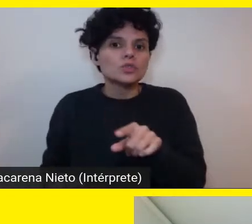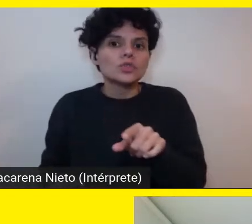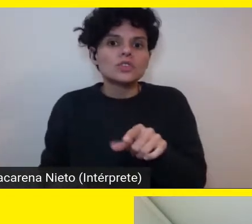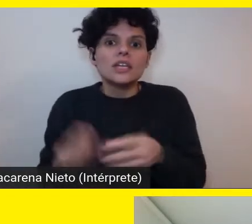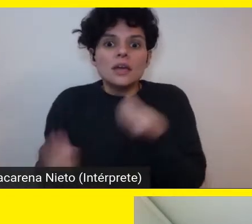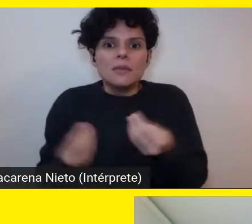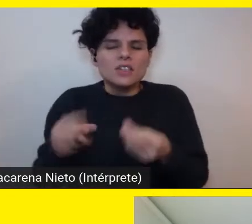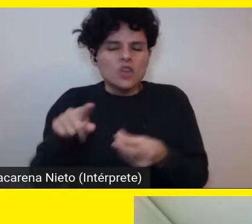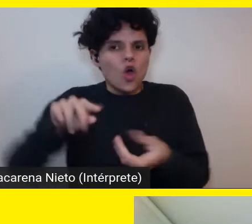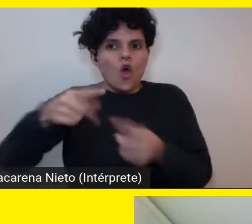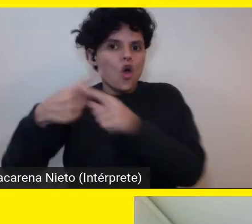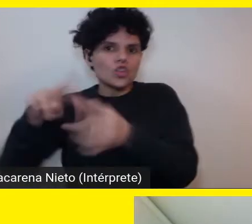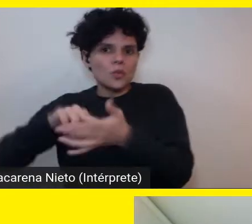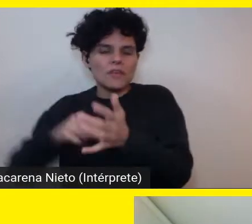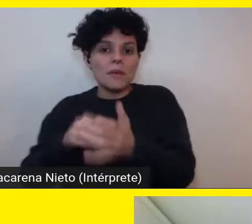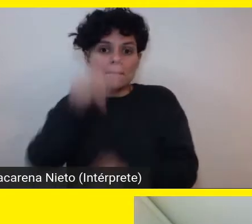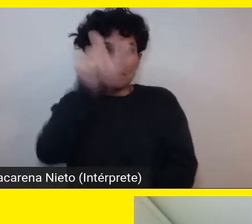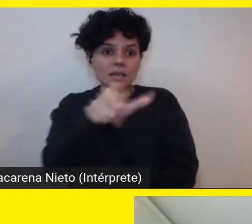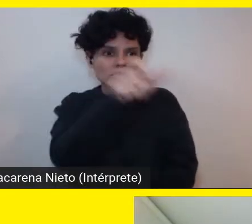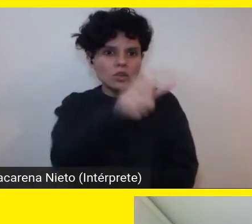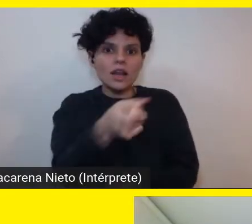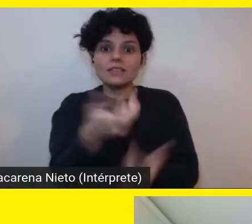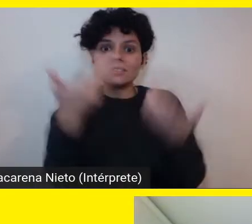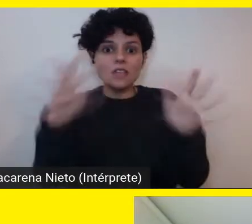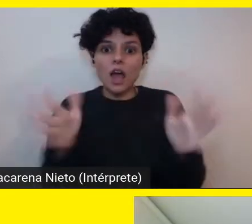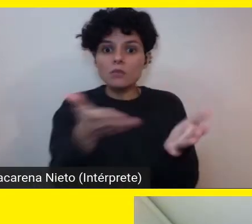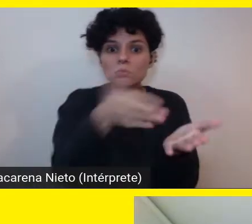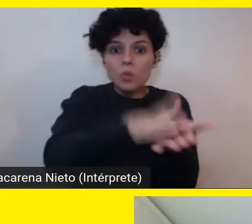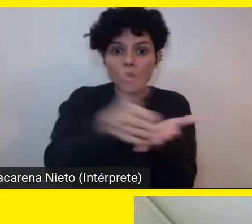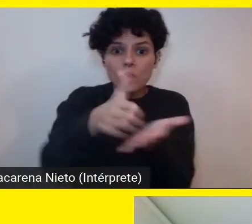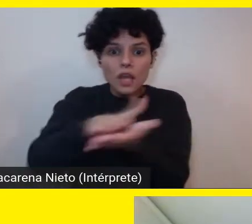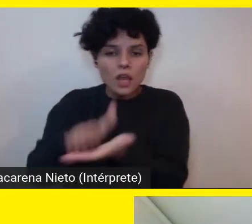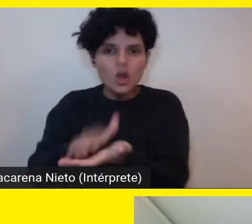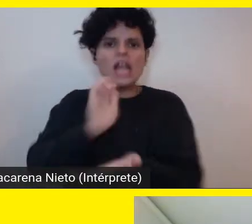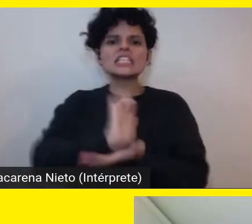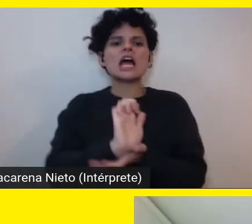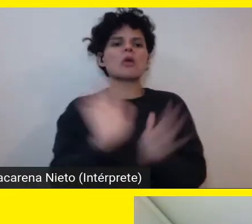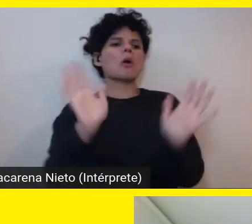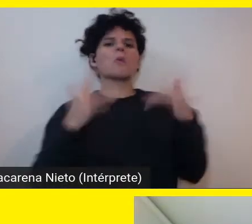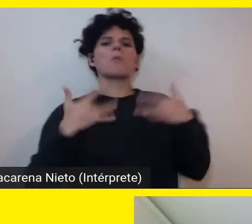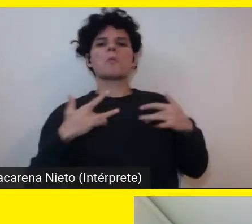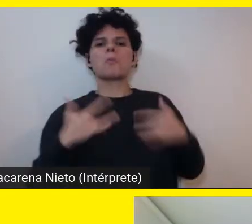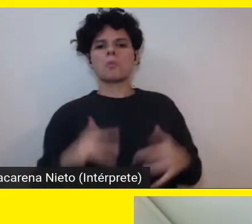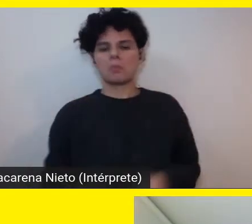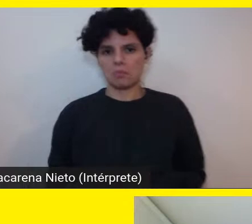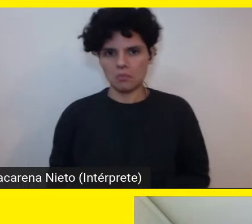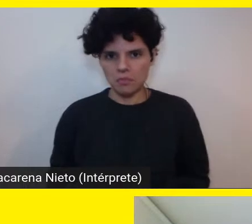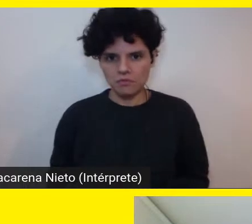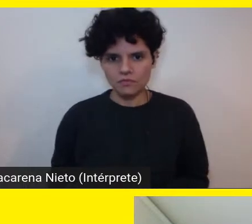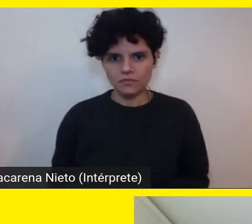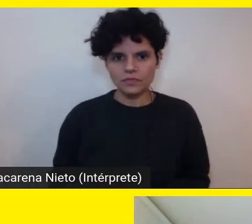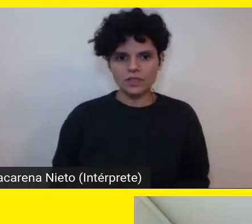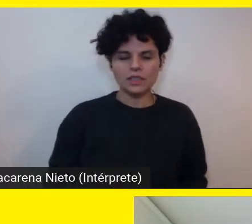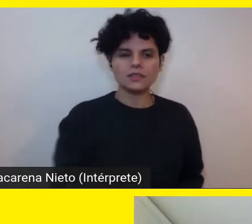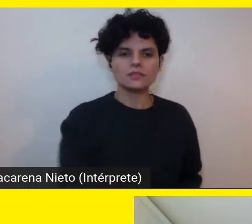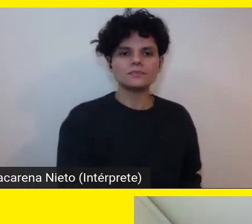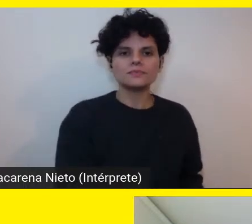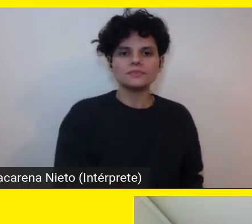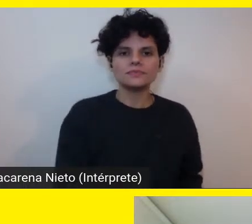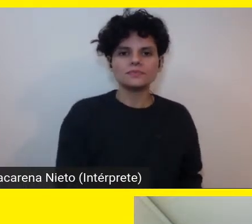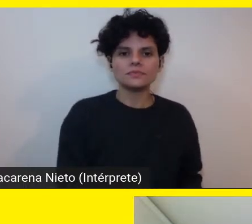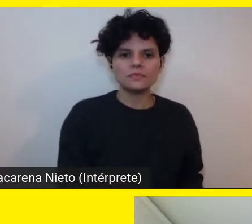fallecidos quedan fuera de todo reconocimiento por parte del Estado, excepto que quedan en la nómina de